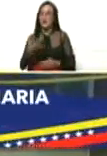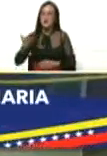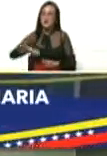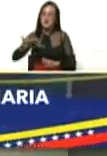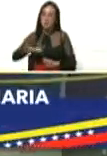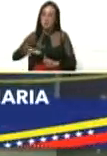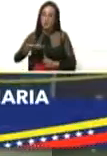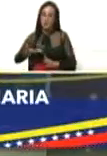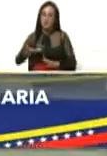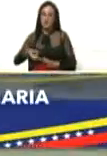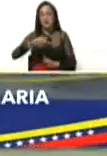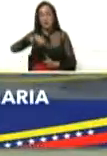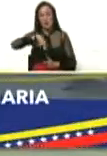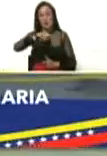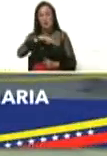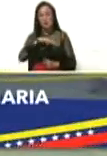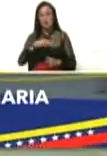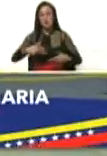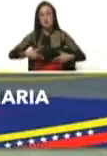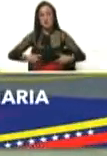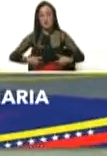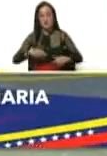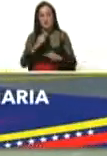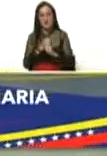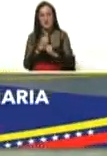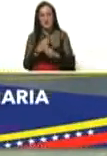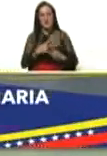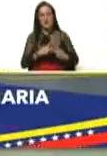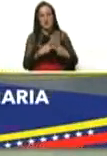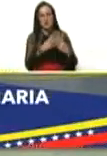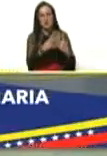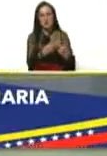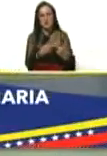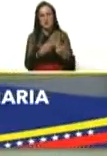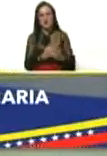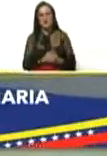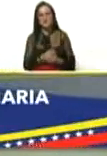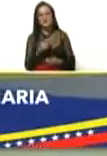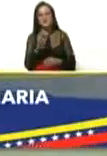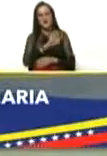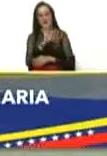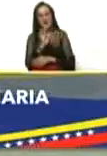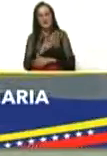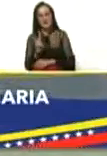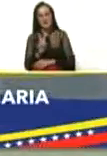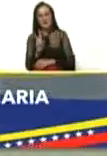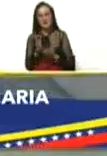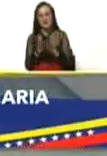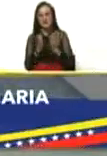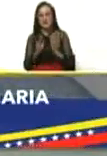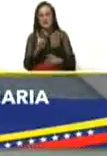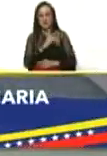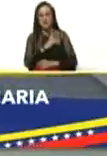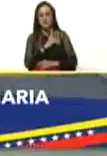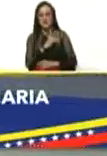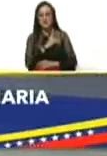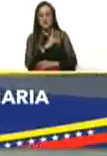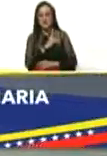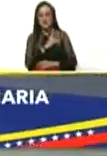importante. Nosotros, con esfuerzo de trabajo voluntario, con los muchachos de la Federación Venezolana de Estudiantes